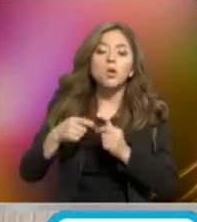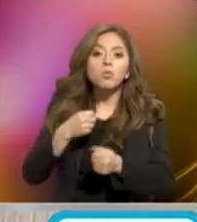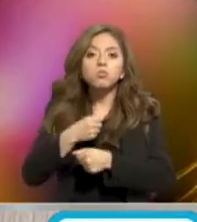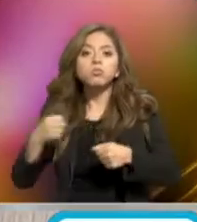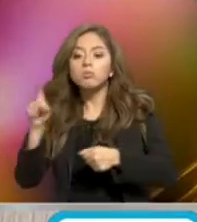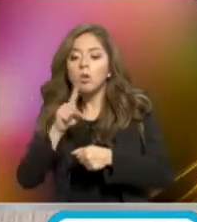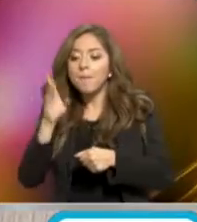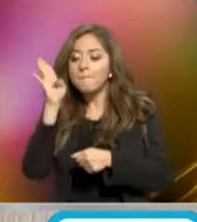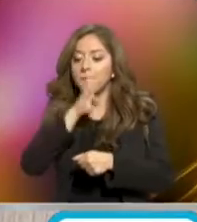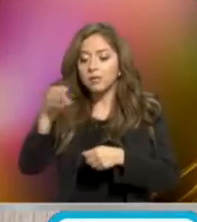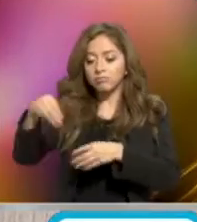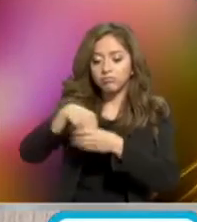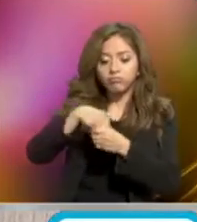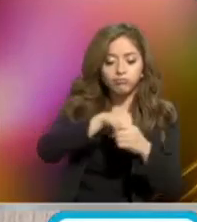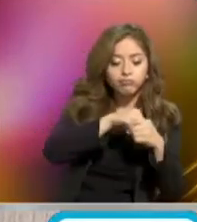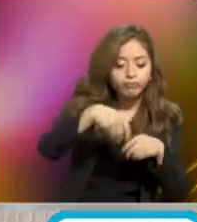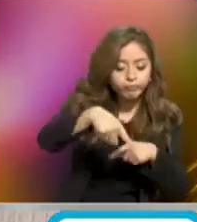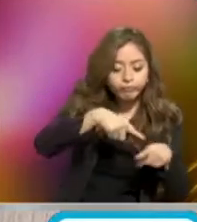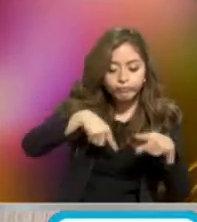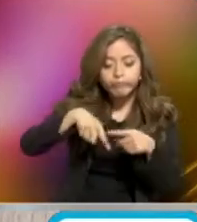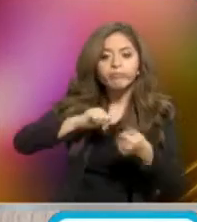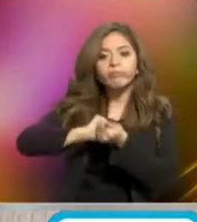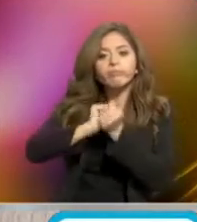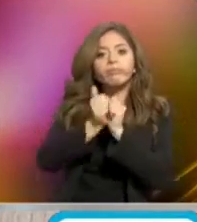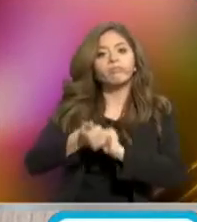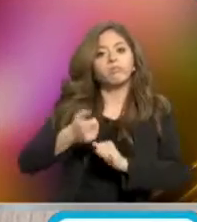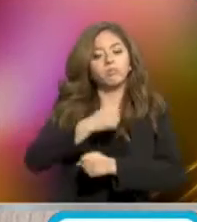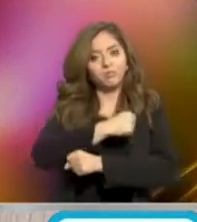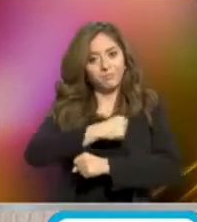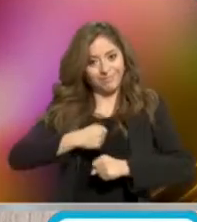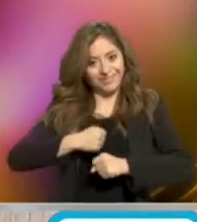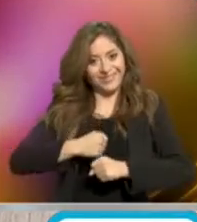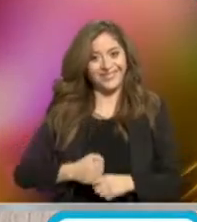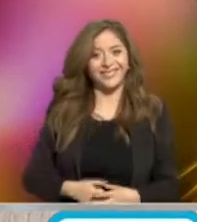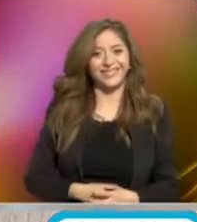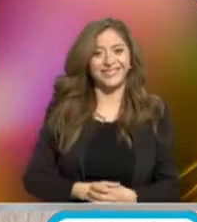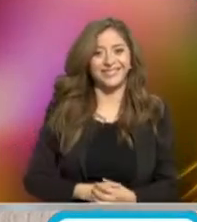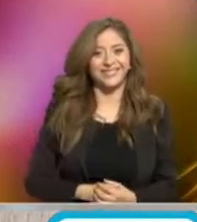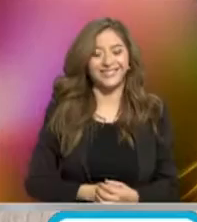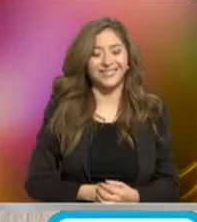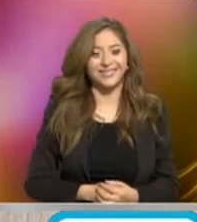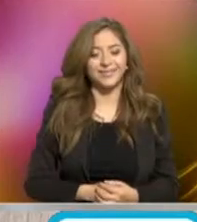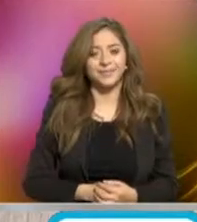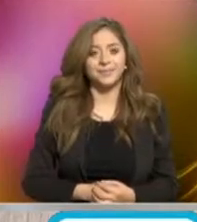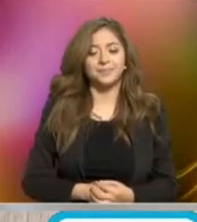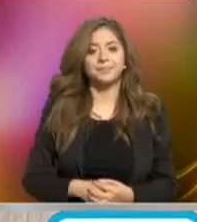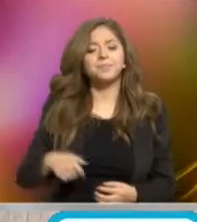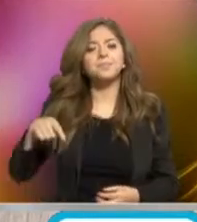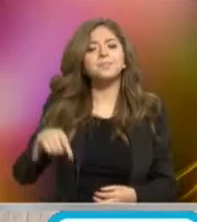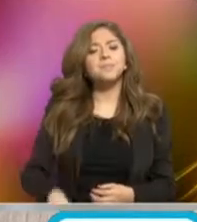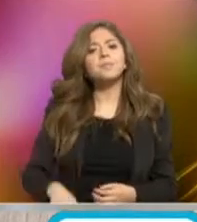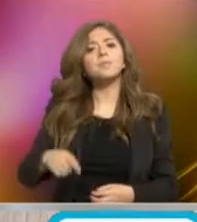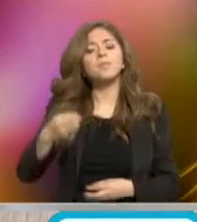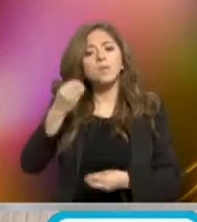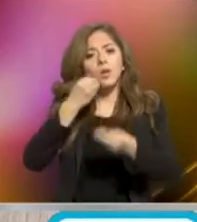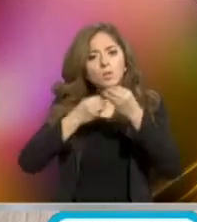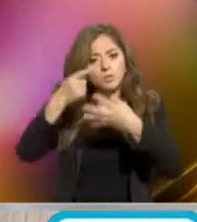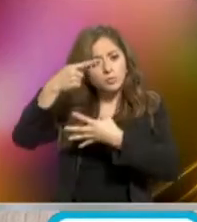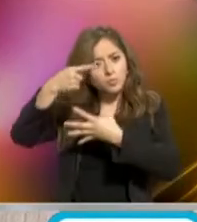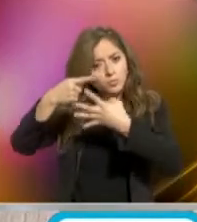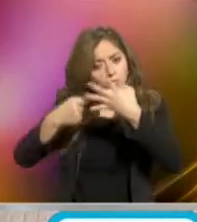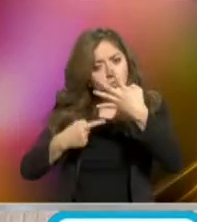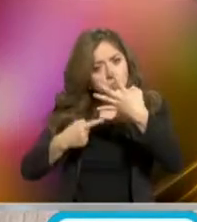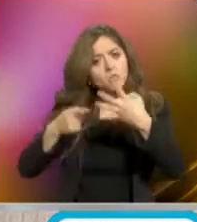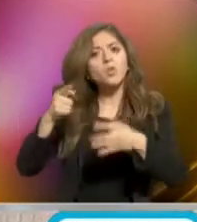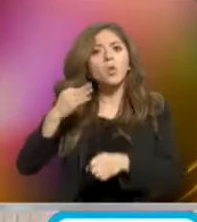alimentos que estamos haciendo lo que nos puede engordar. Y el que engorda, pues se es lo uno. come. Así es. Oye, y aquí Exactamente. cuéntanos las propiedades nutrimentales. Veo que no